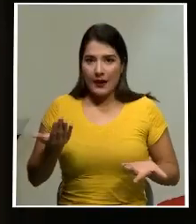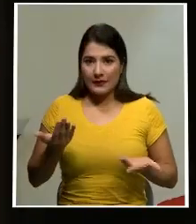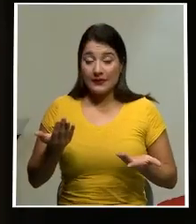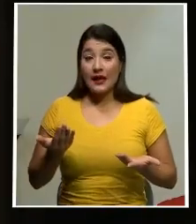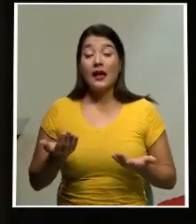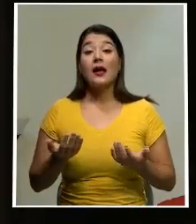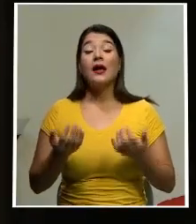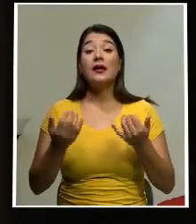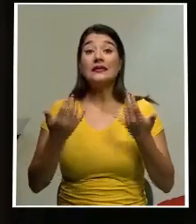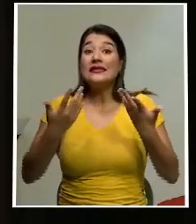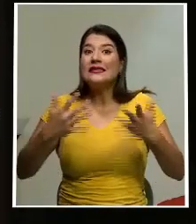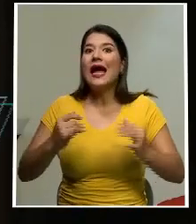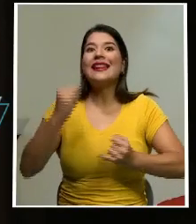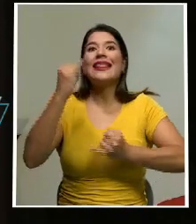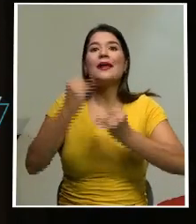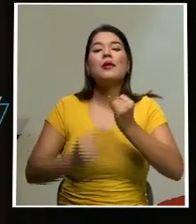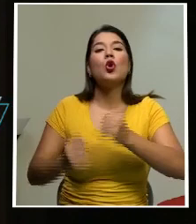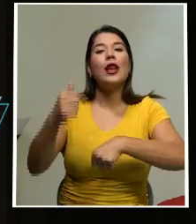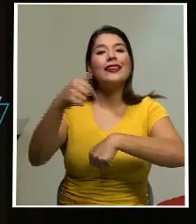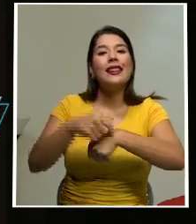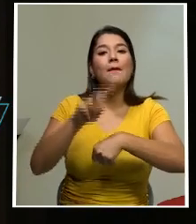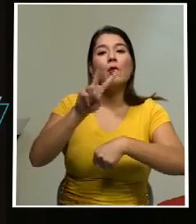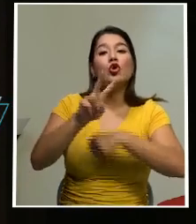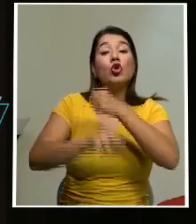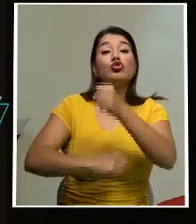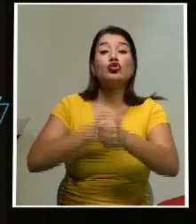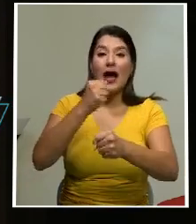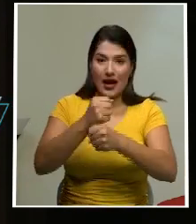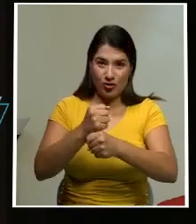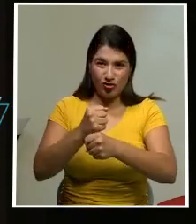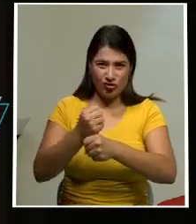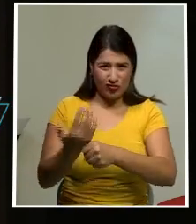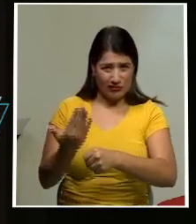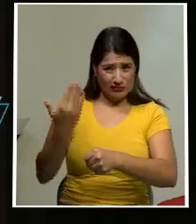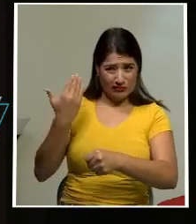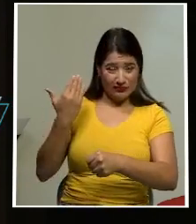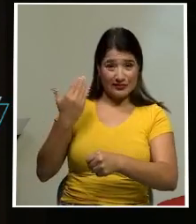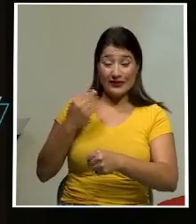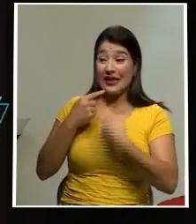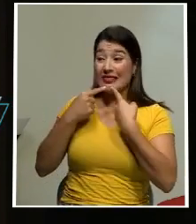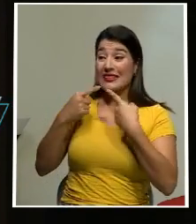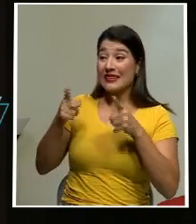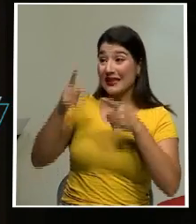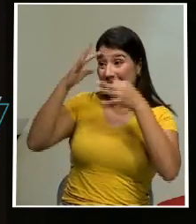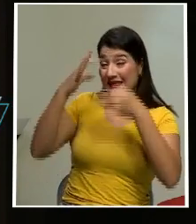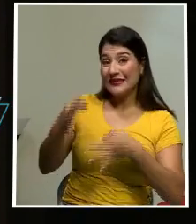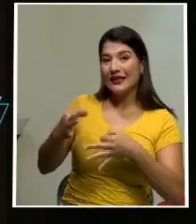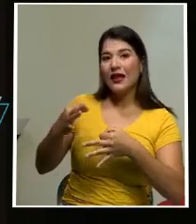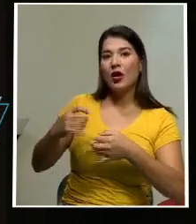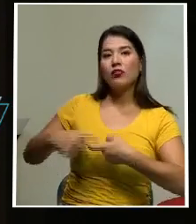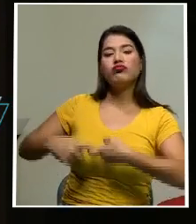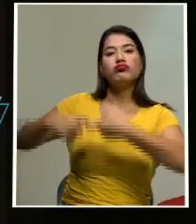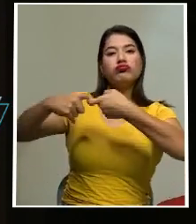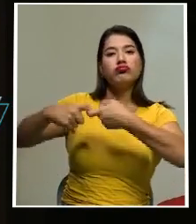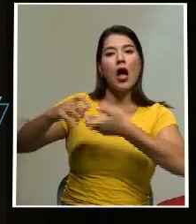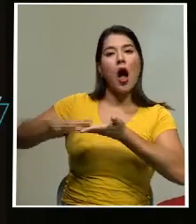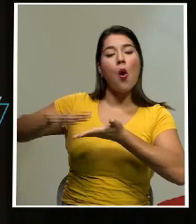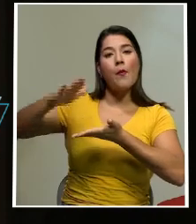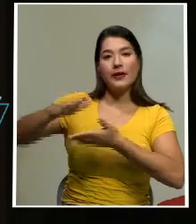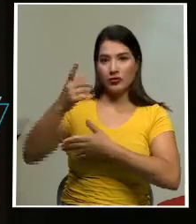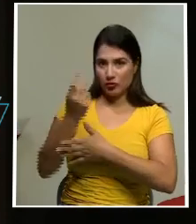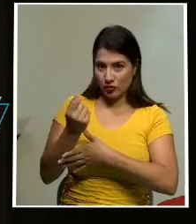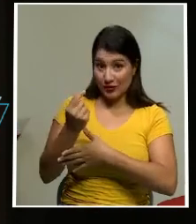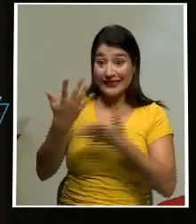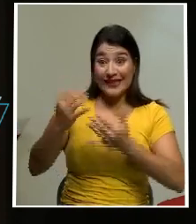concluyó la aplicación y por ley corresponde ahora el costo de vida, lo que significa que frenar